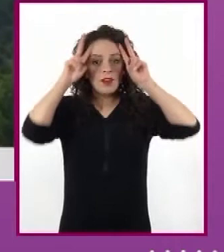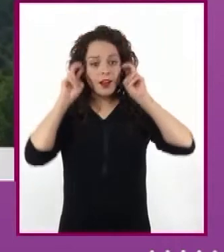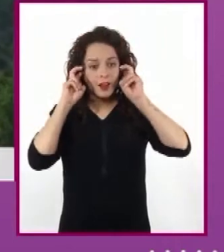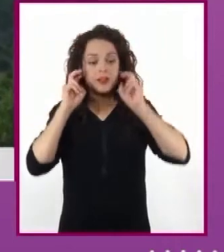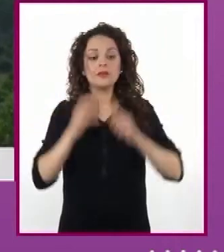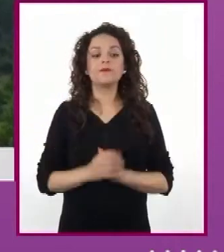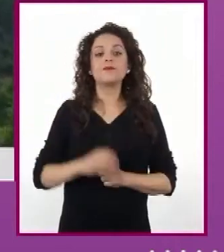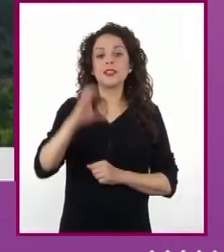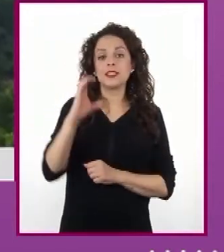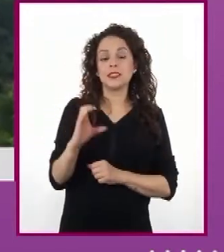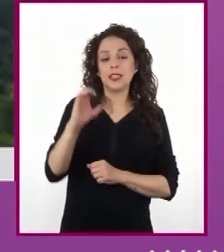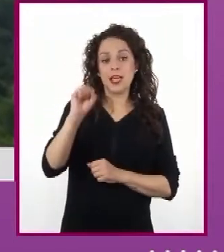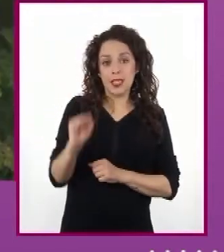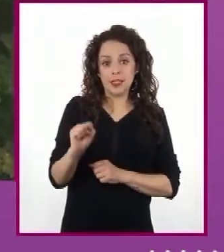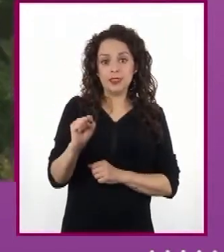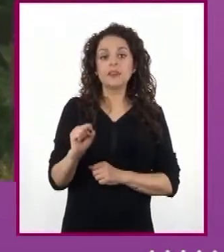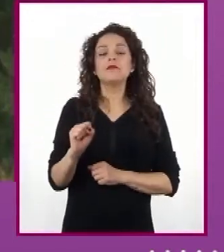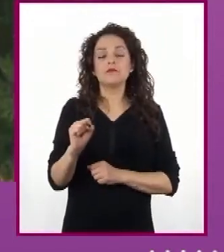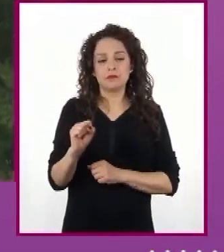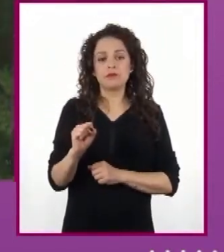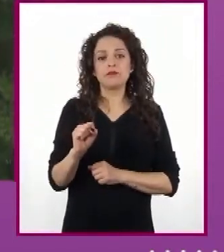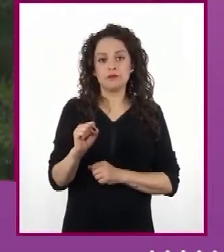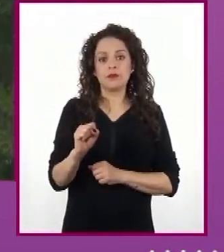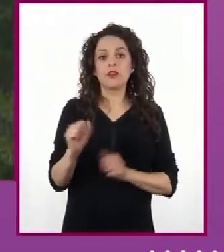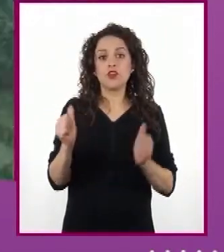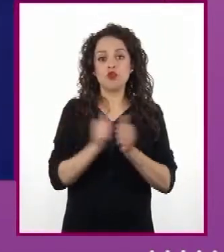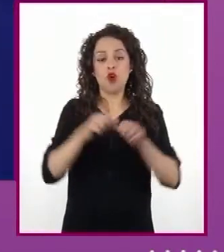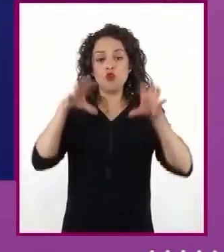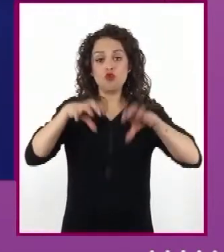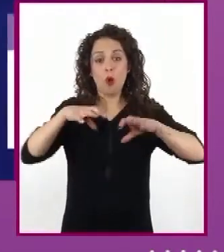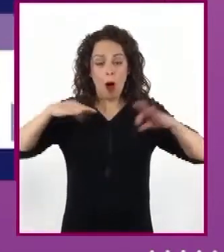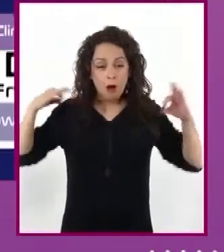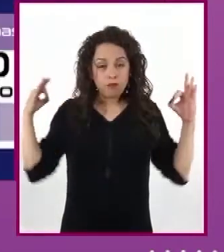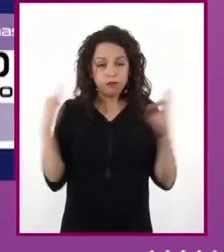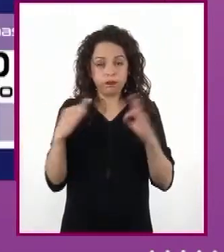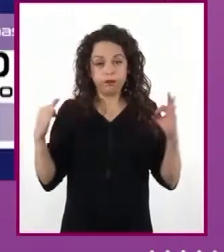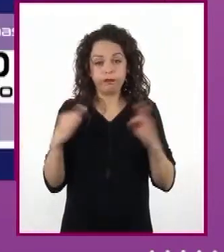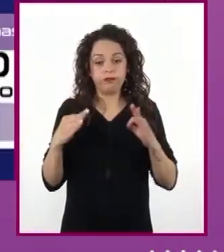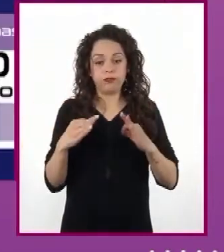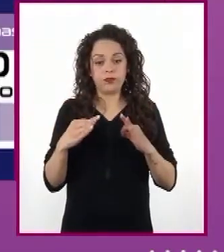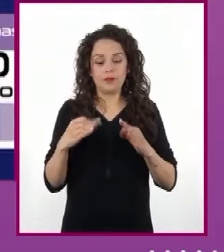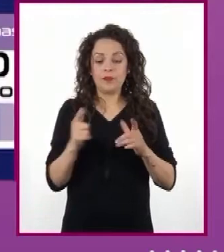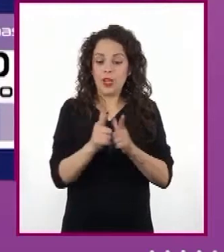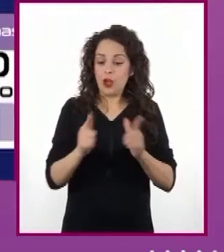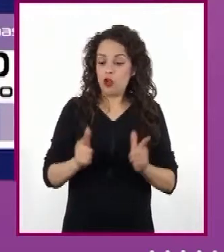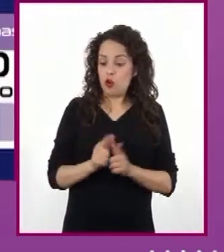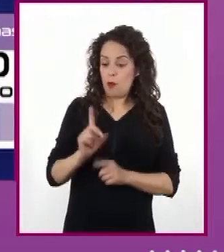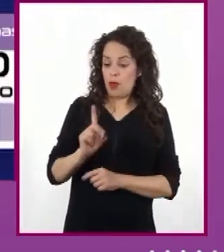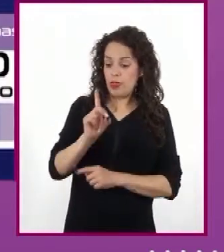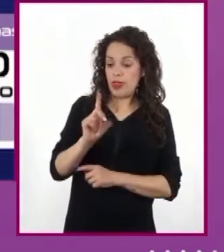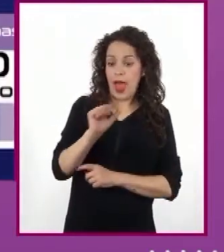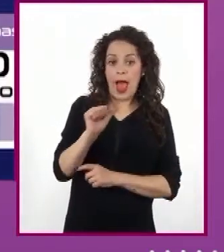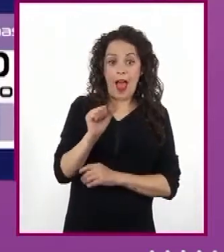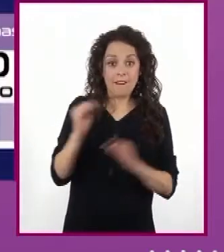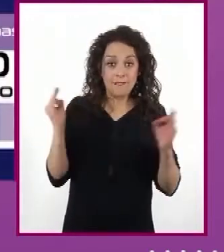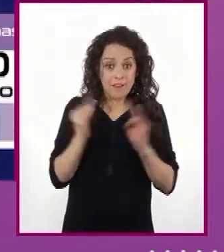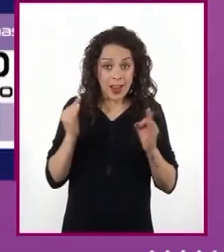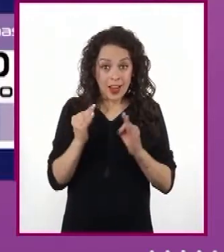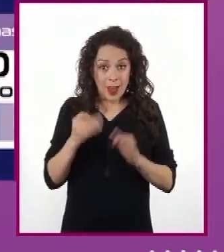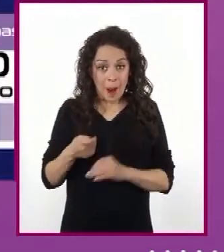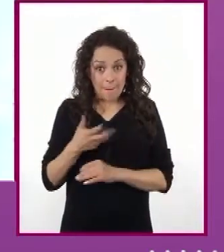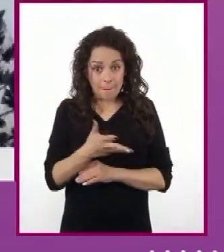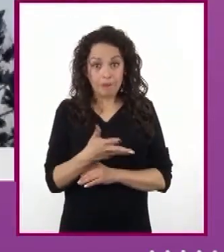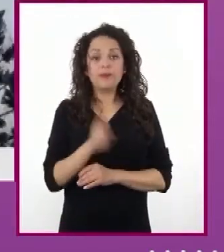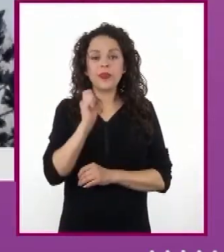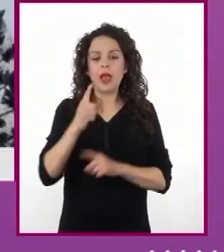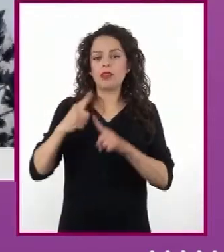CS, clima templado con lluvias en invierno. el grupo D, fríos. Presenta temperaturas